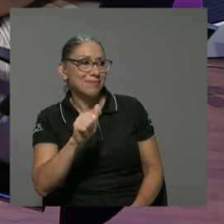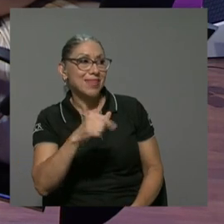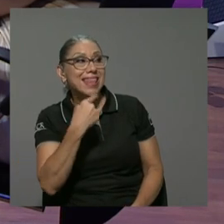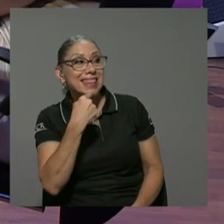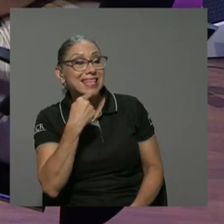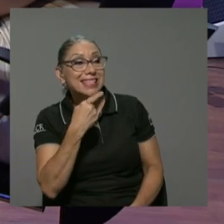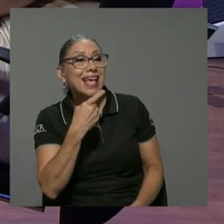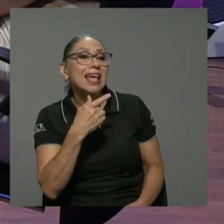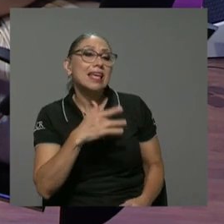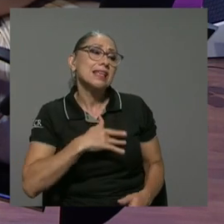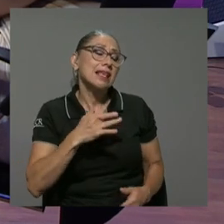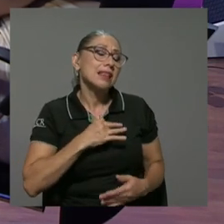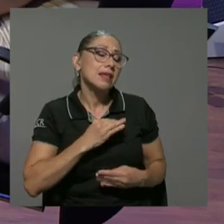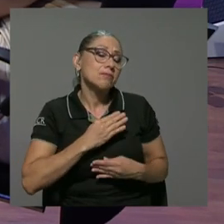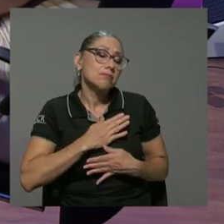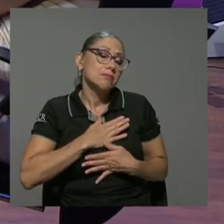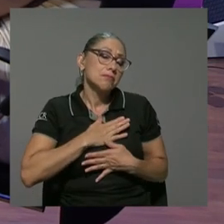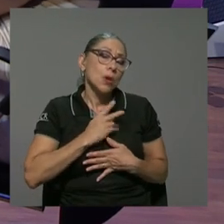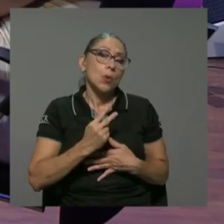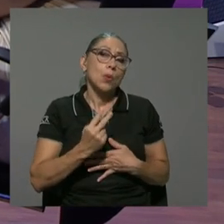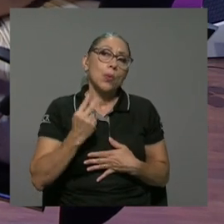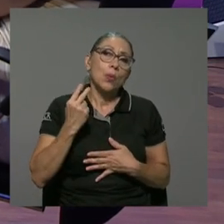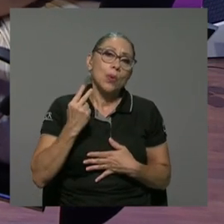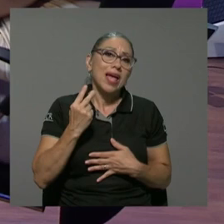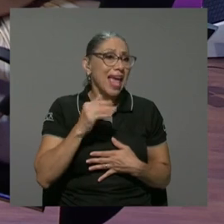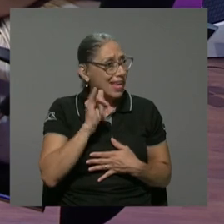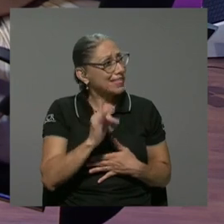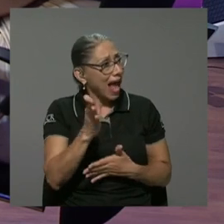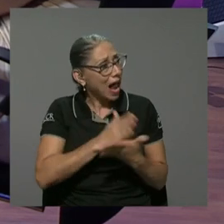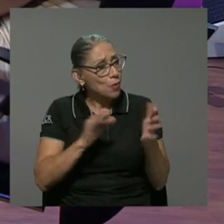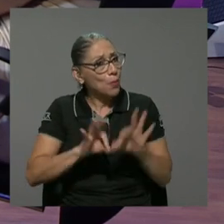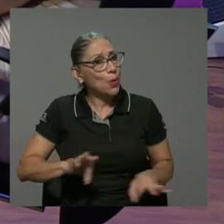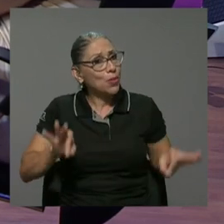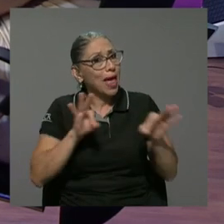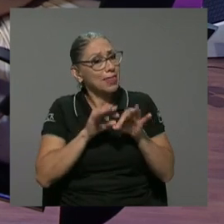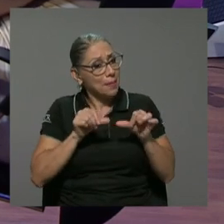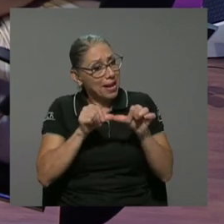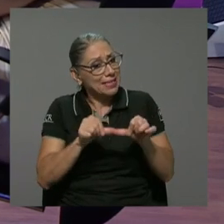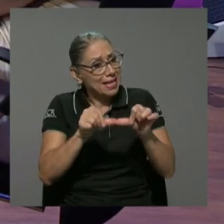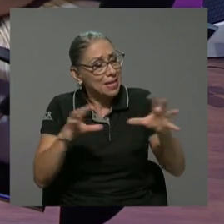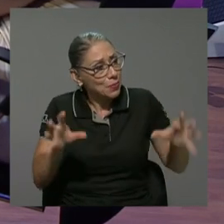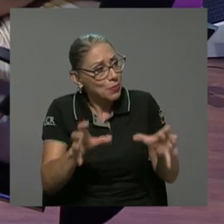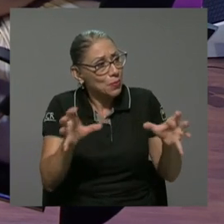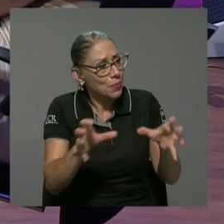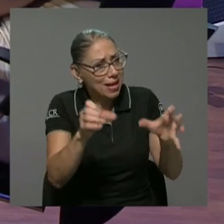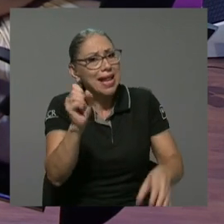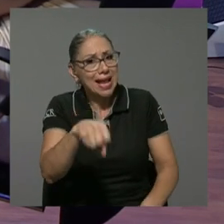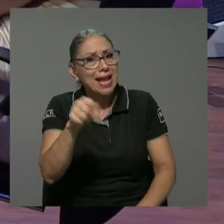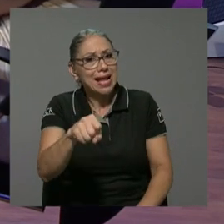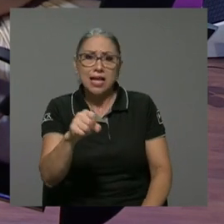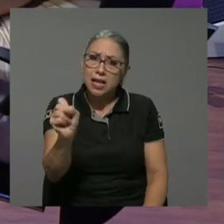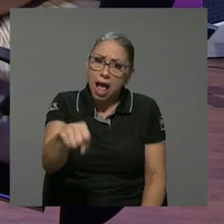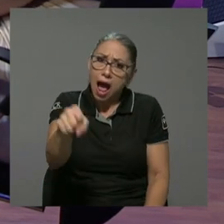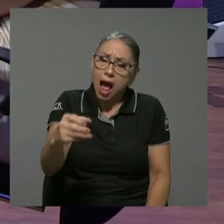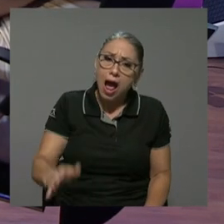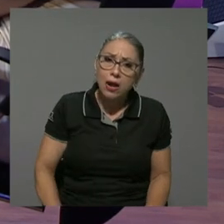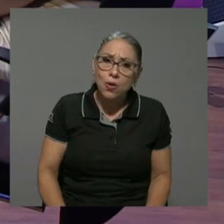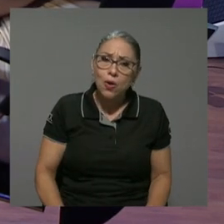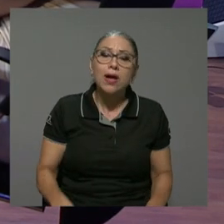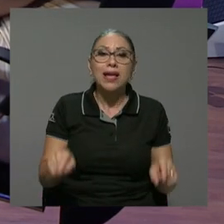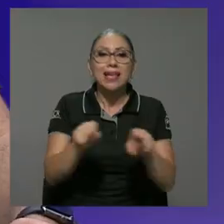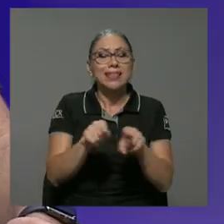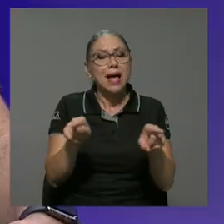estrategia política para seguir movilizando en el tiempo. Y que claro que lo es, pero aquí también el punto es, porque, digamos, algo